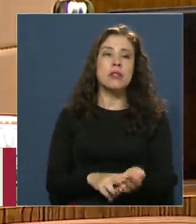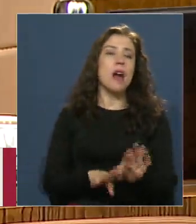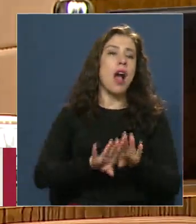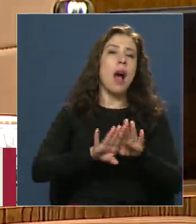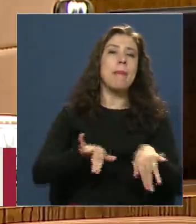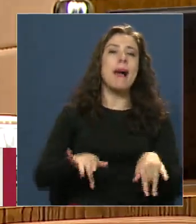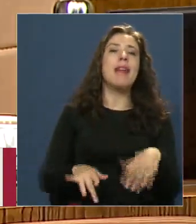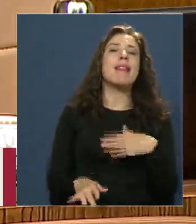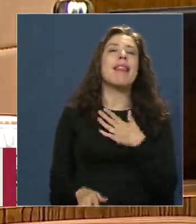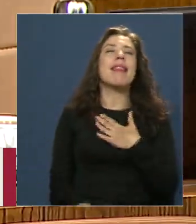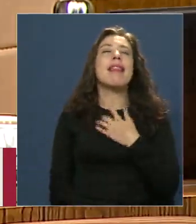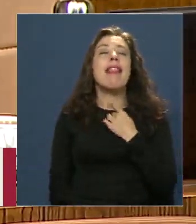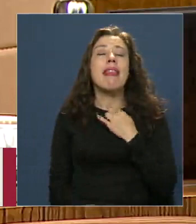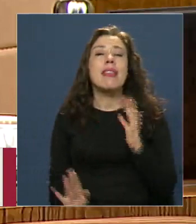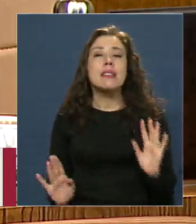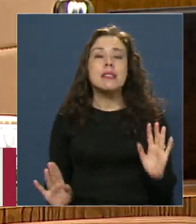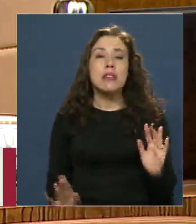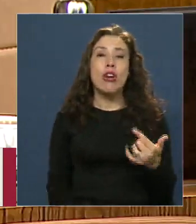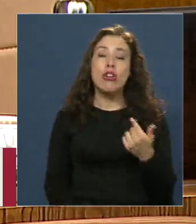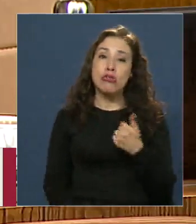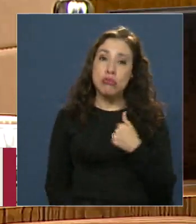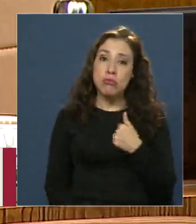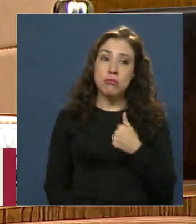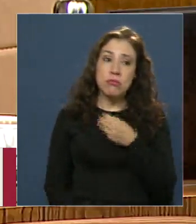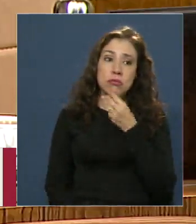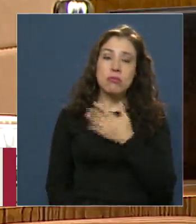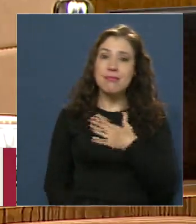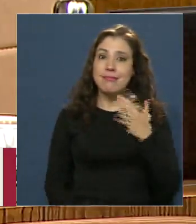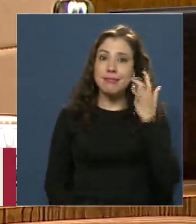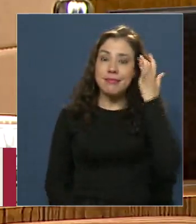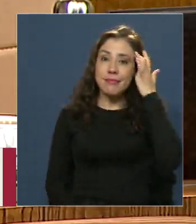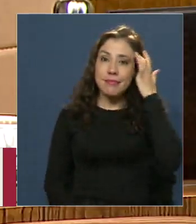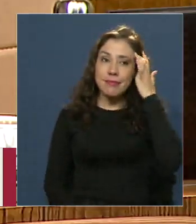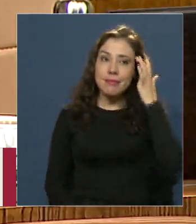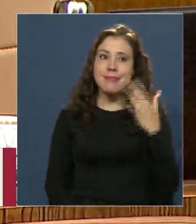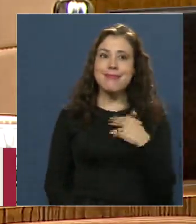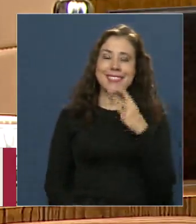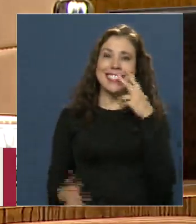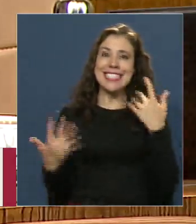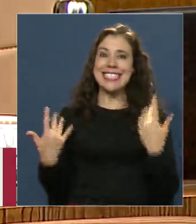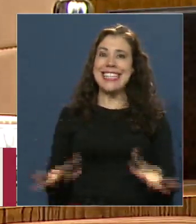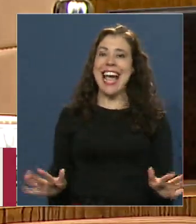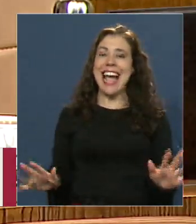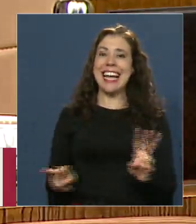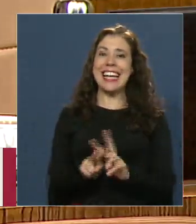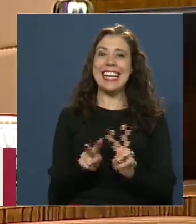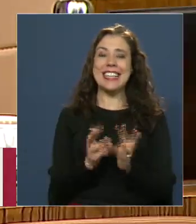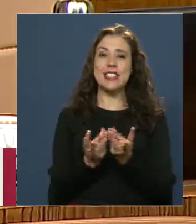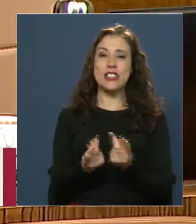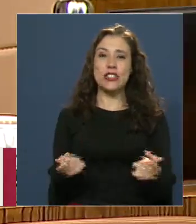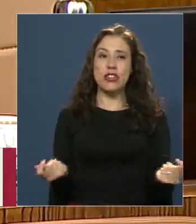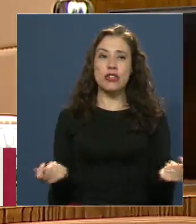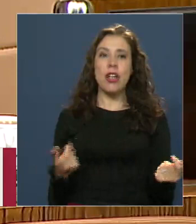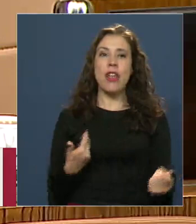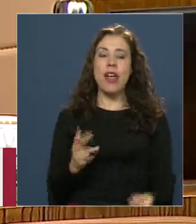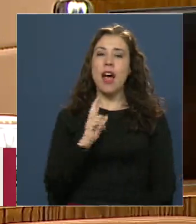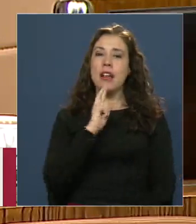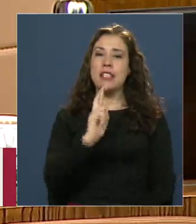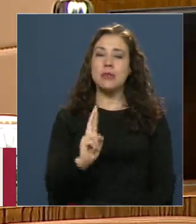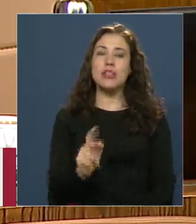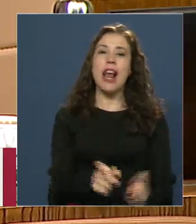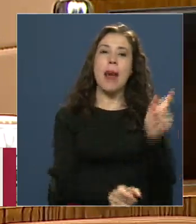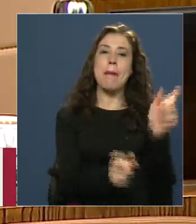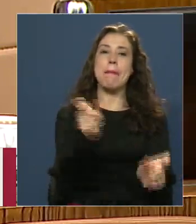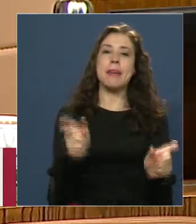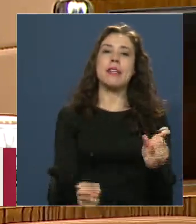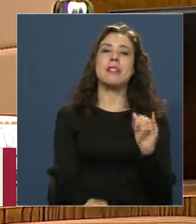las ganas que uno pueda tener. Yo insisto, me alegró. Dije, aquí está la solución para tener respuestas para esa persona